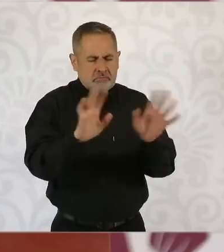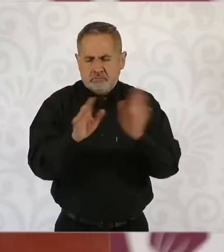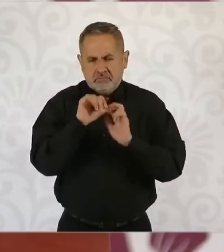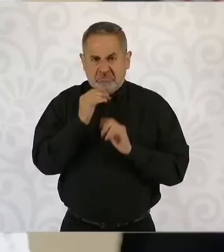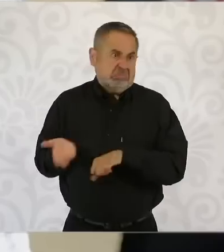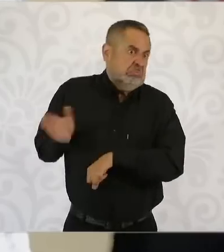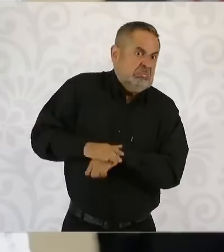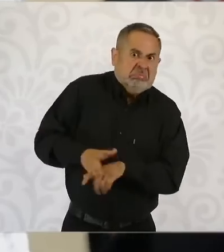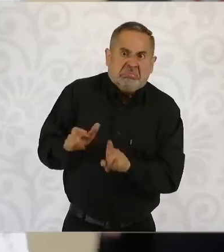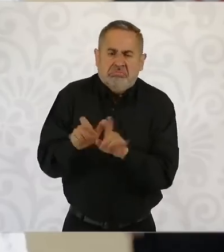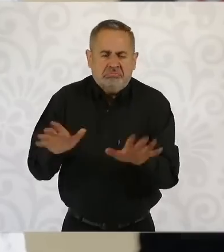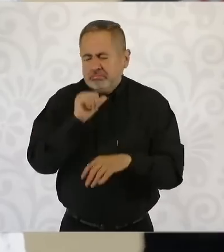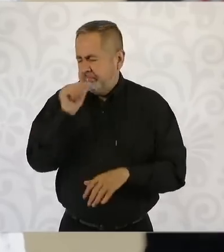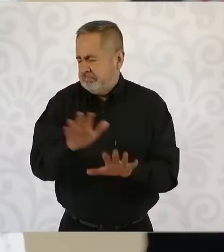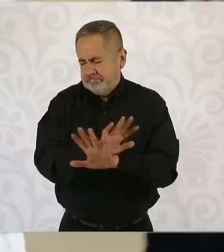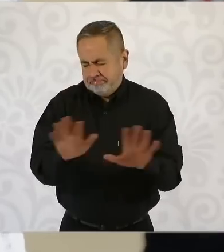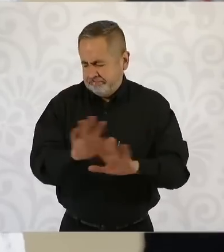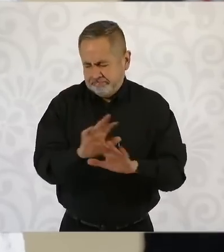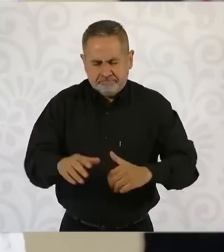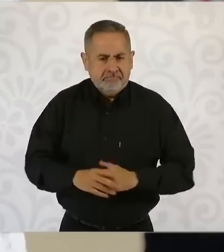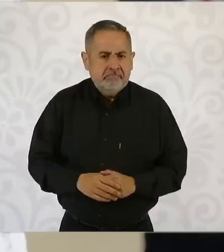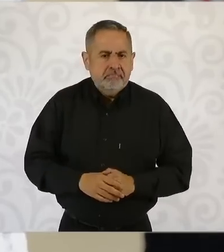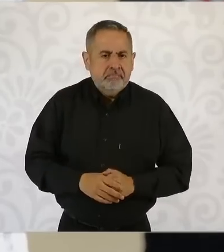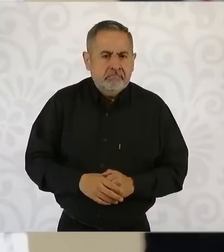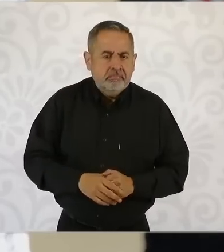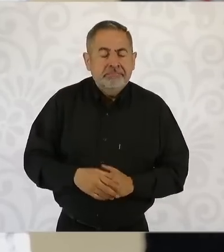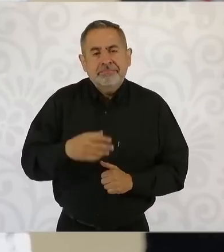ello, si tienen alguna